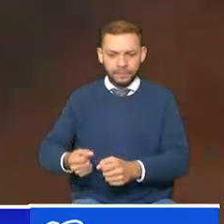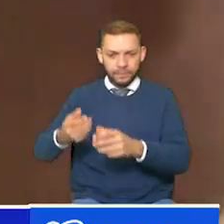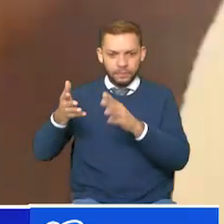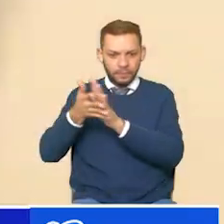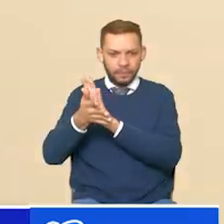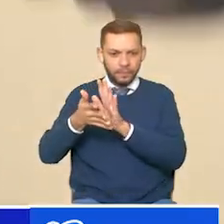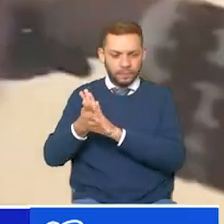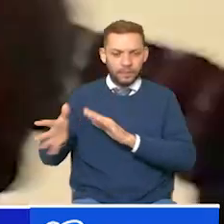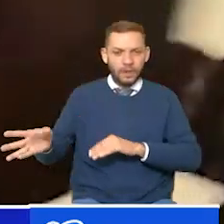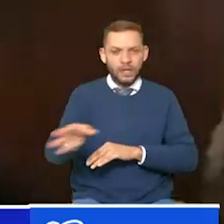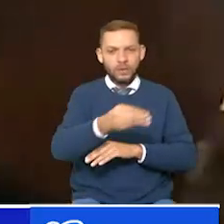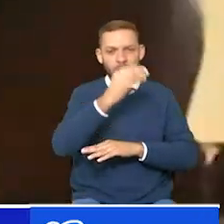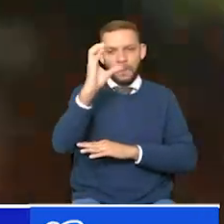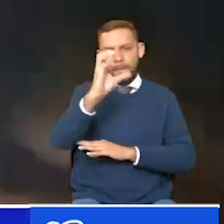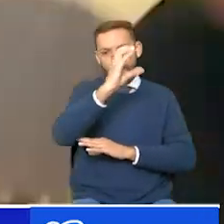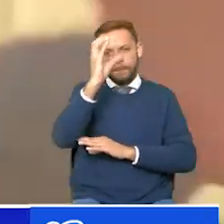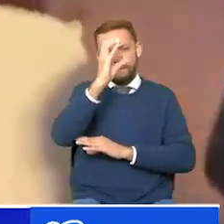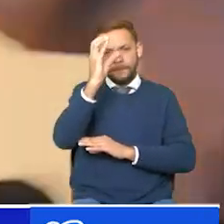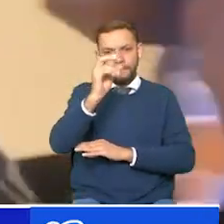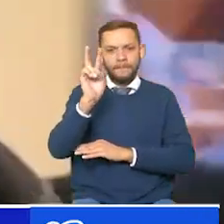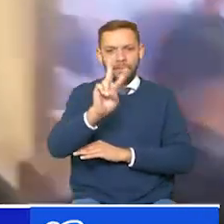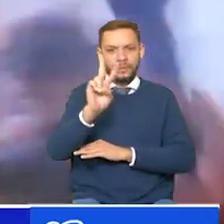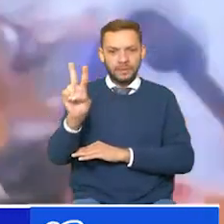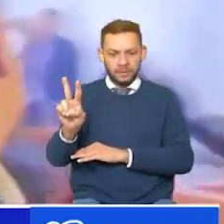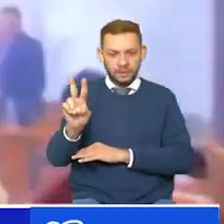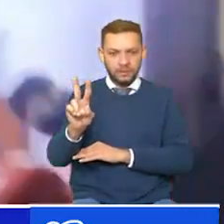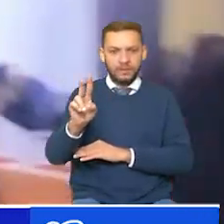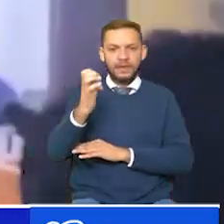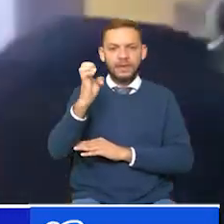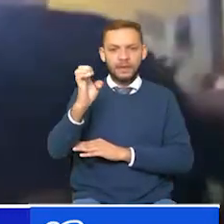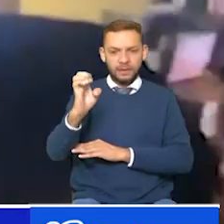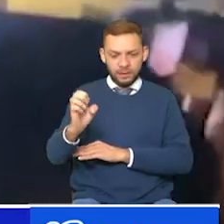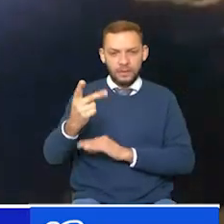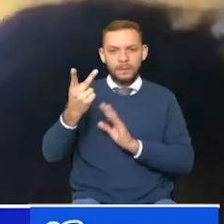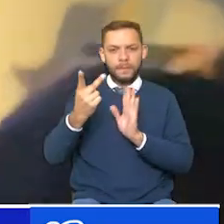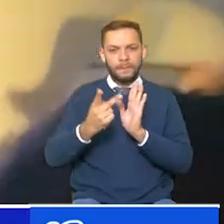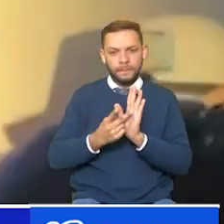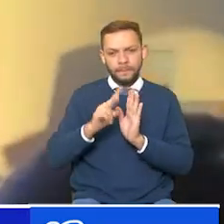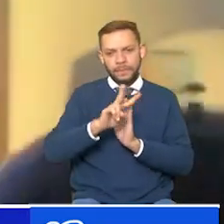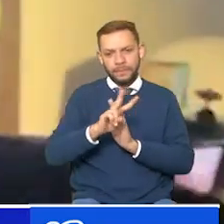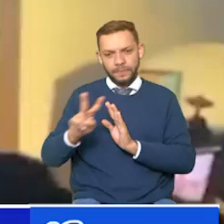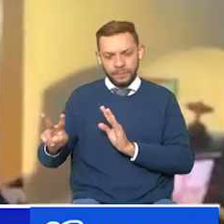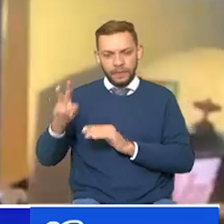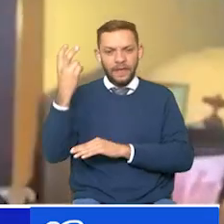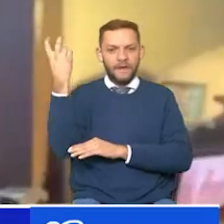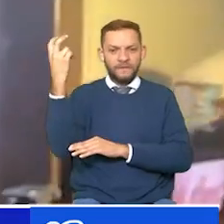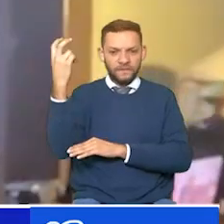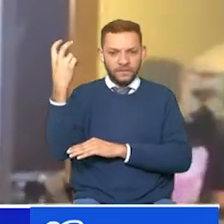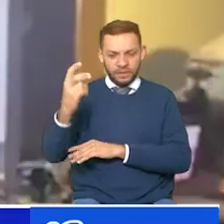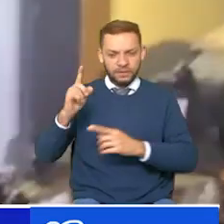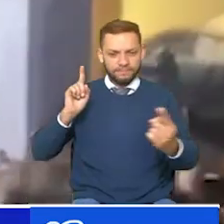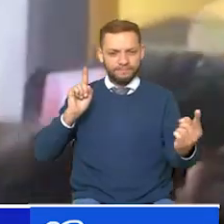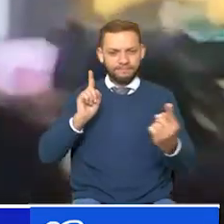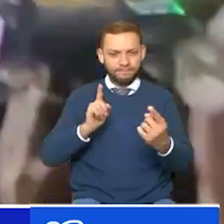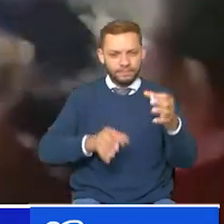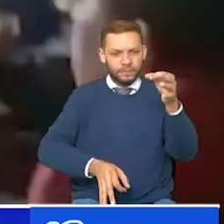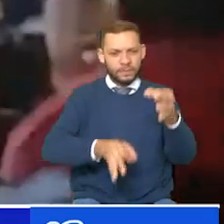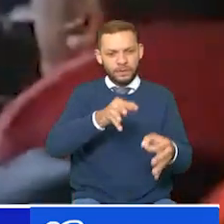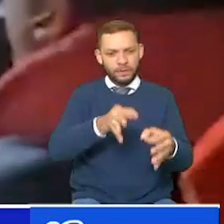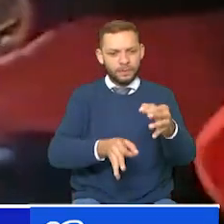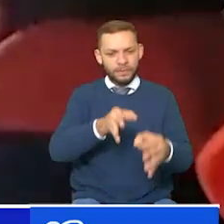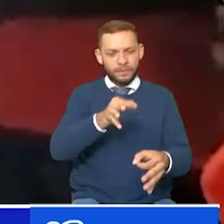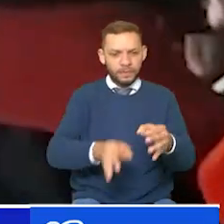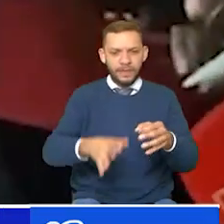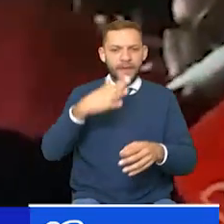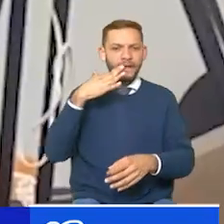todo el país ocurrieron el 22 de enero de 2022 un fiscal de la seccional Bogotá demostró en juicio oral que el ciudadano llevó a valentina